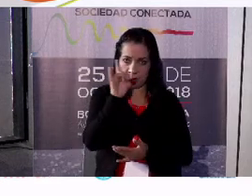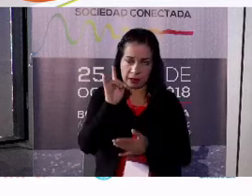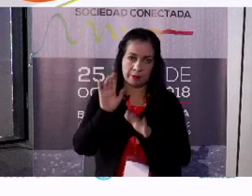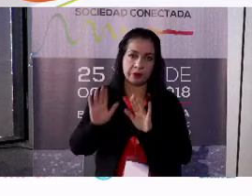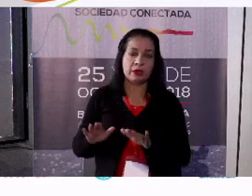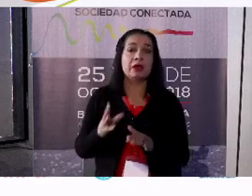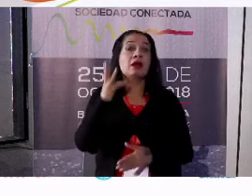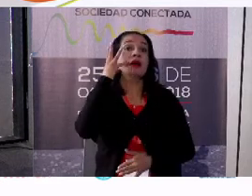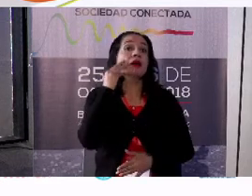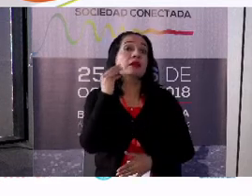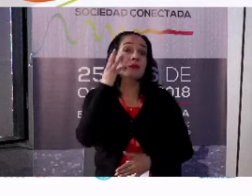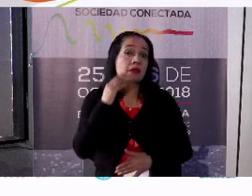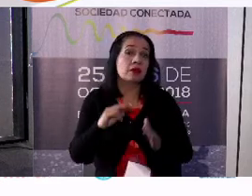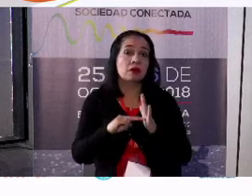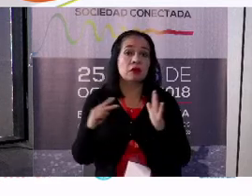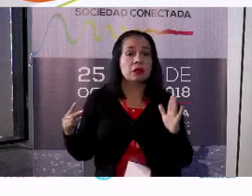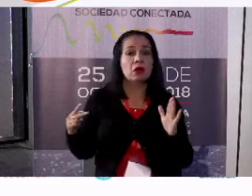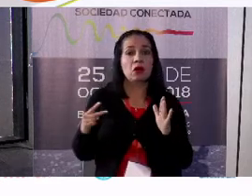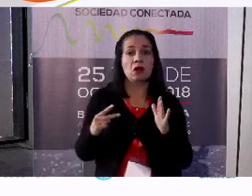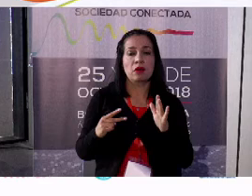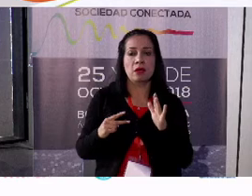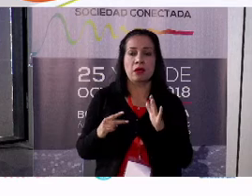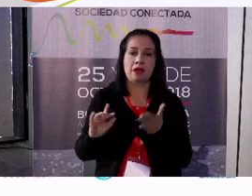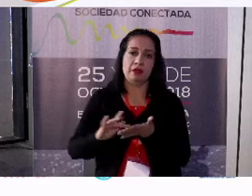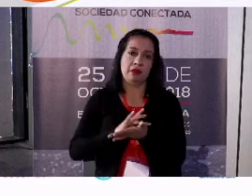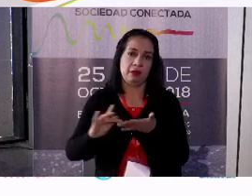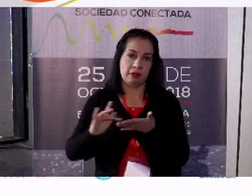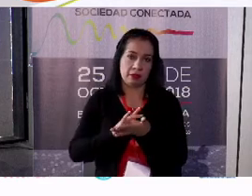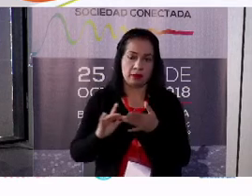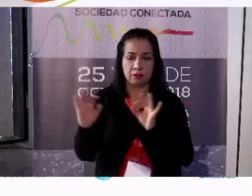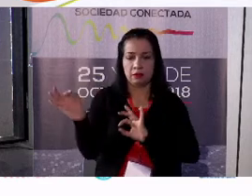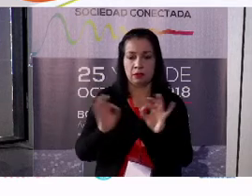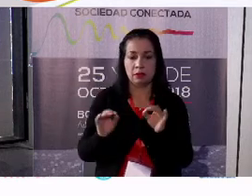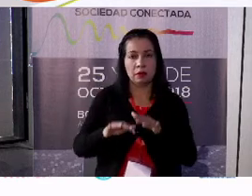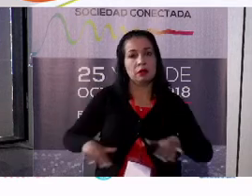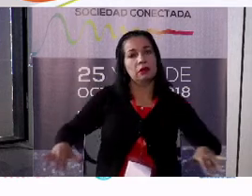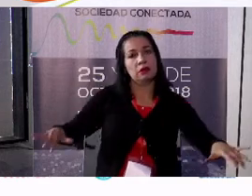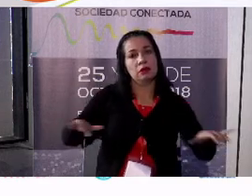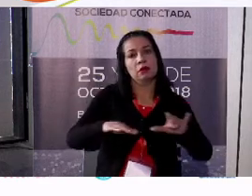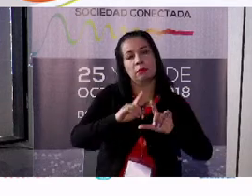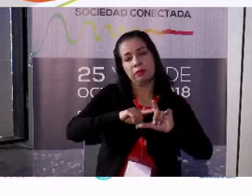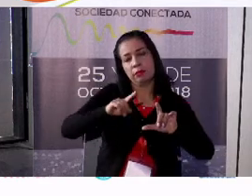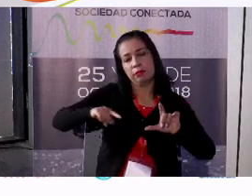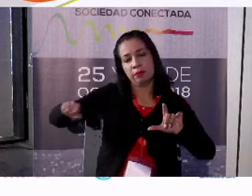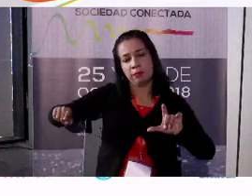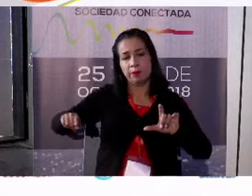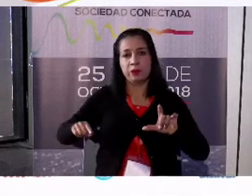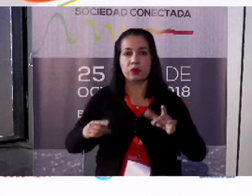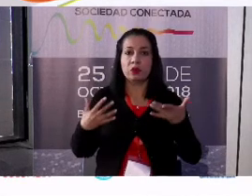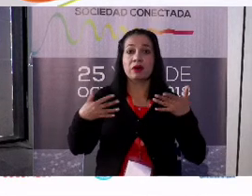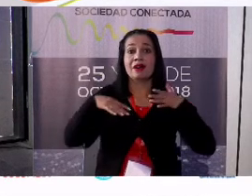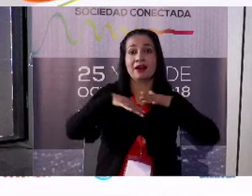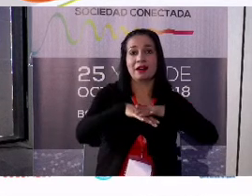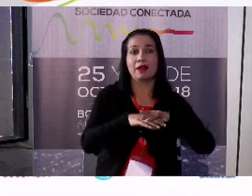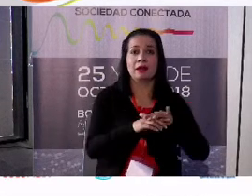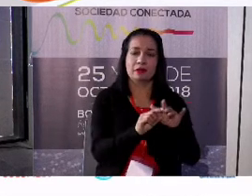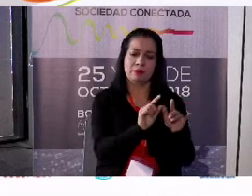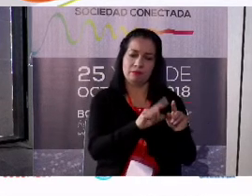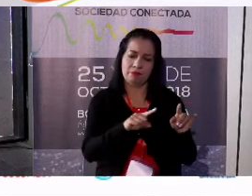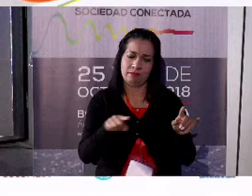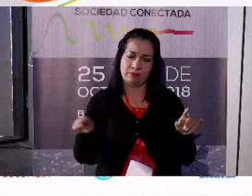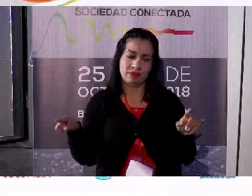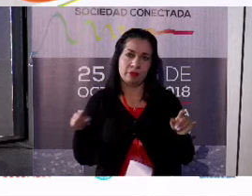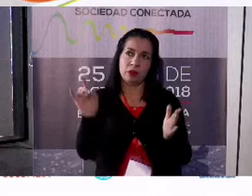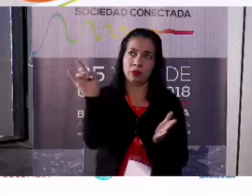digital gestión del espectro radioeléctrico redes de microondas e e inalámbricas telefonía